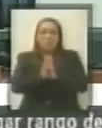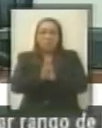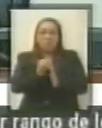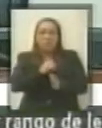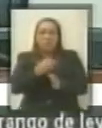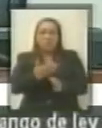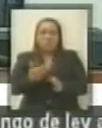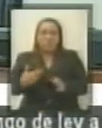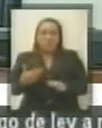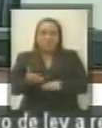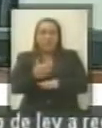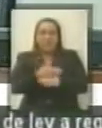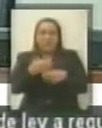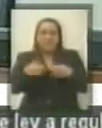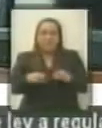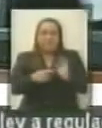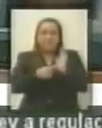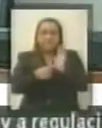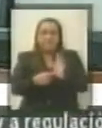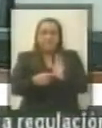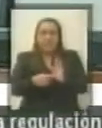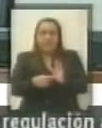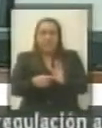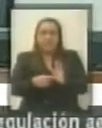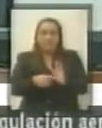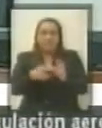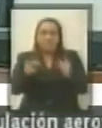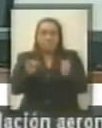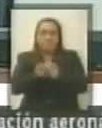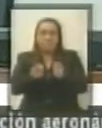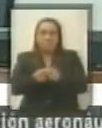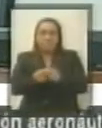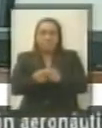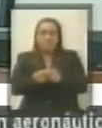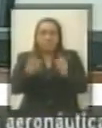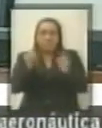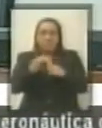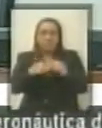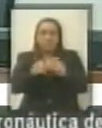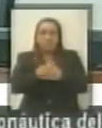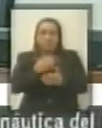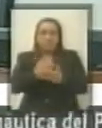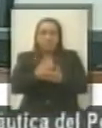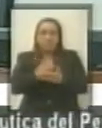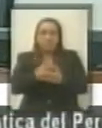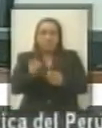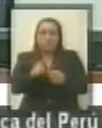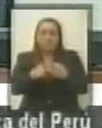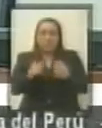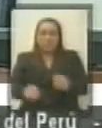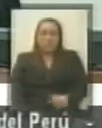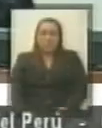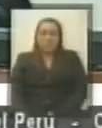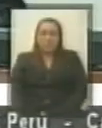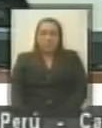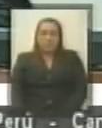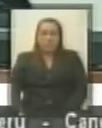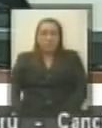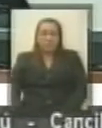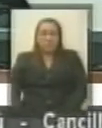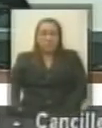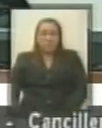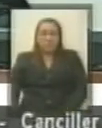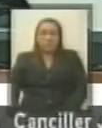que previamente me permita presentar muy sucintamente el panorama de situación de cosas a la fecha en relación con estos